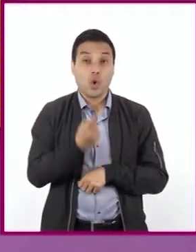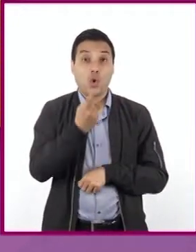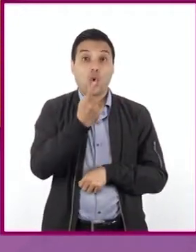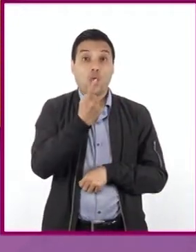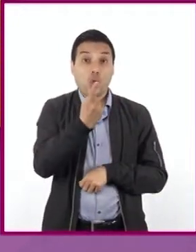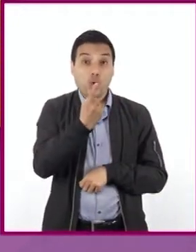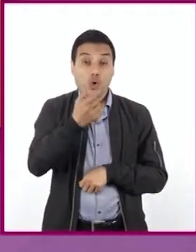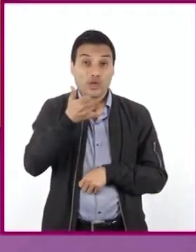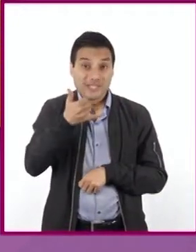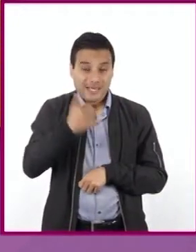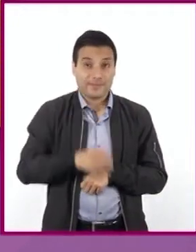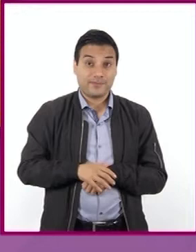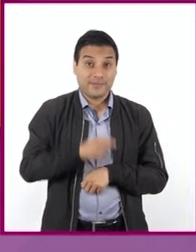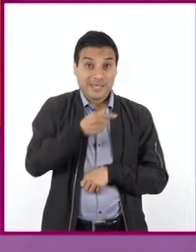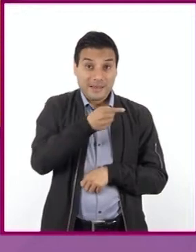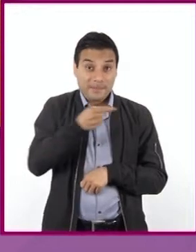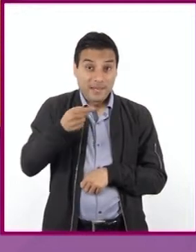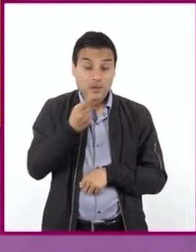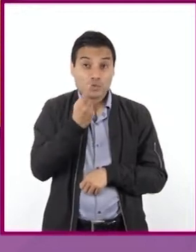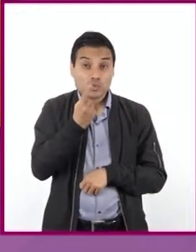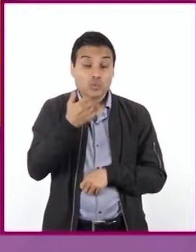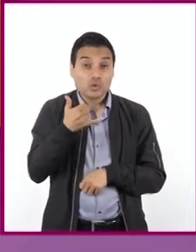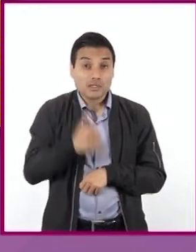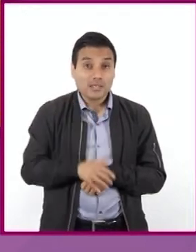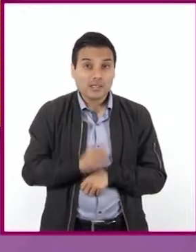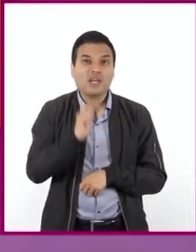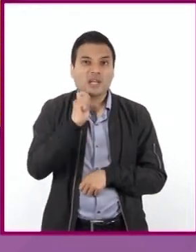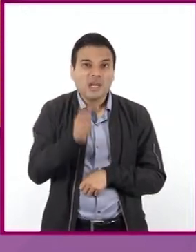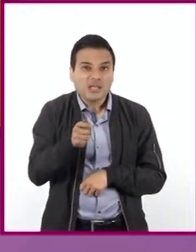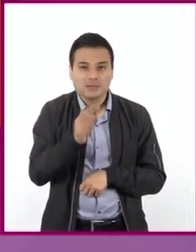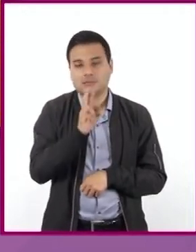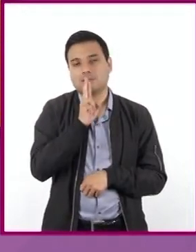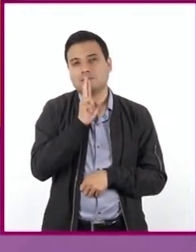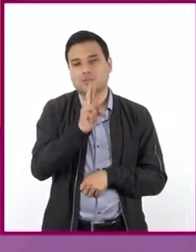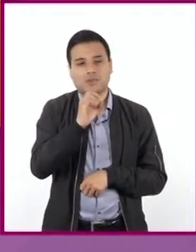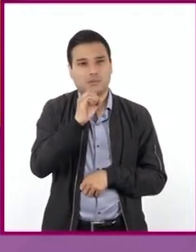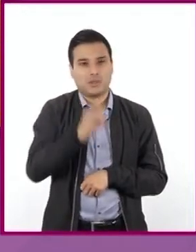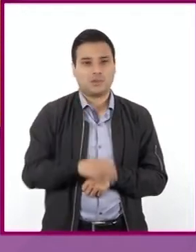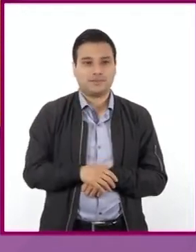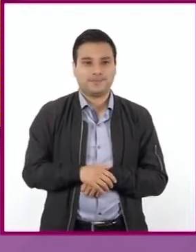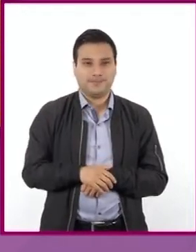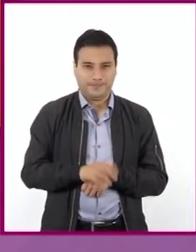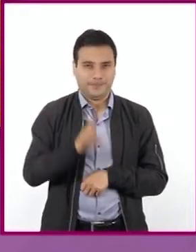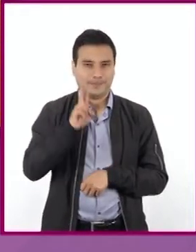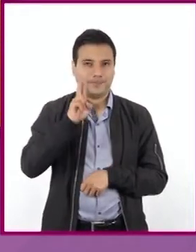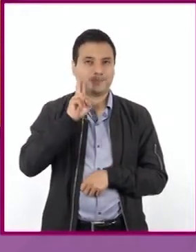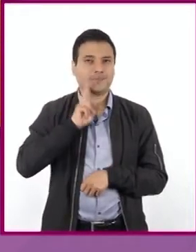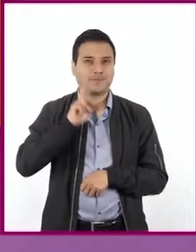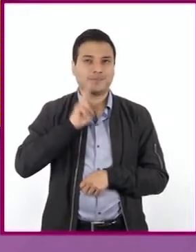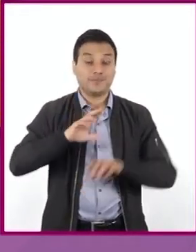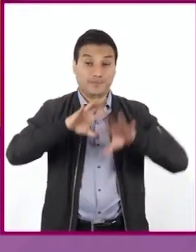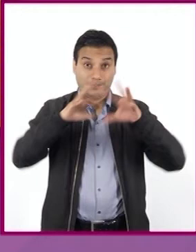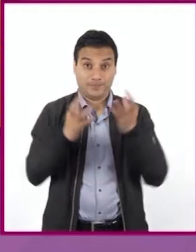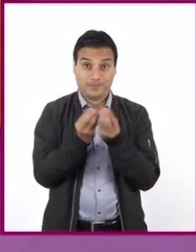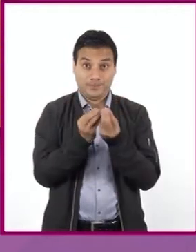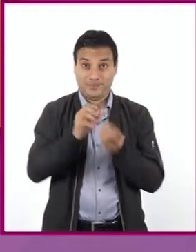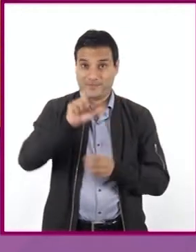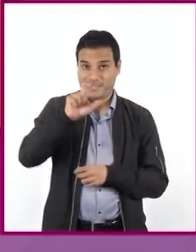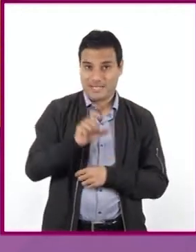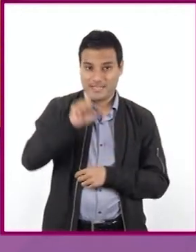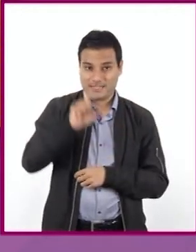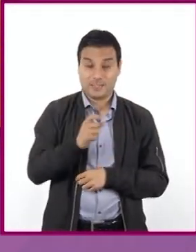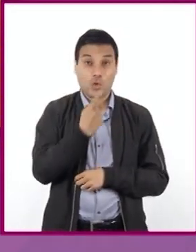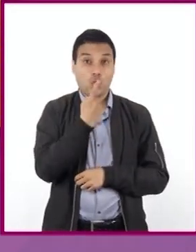1y negativo es igual a 0. Sumamos los términos semejantes con la incógnita x,